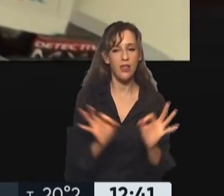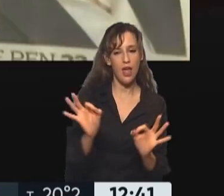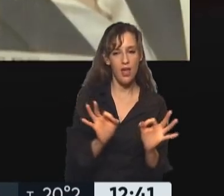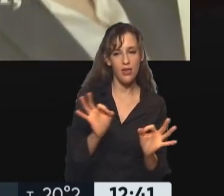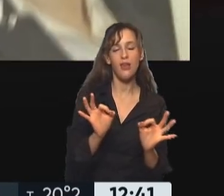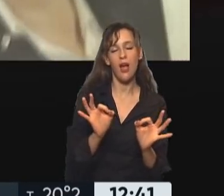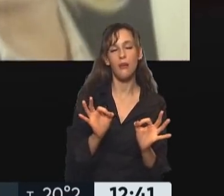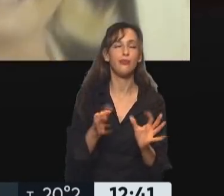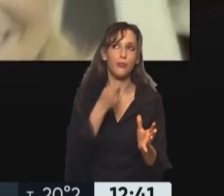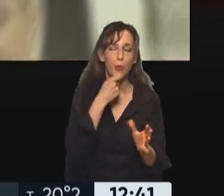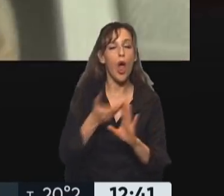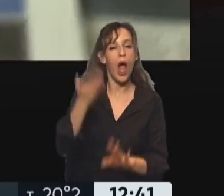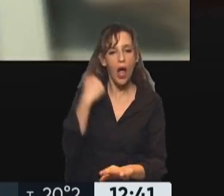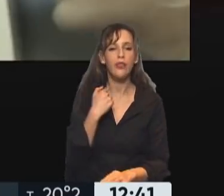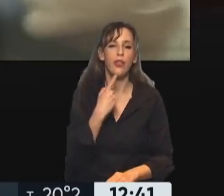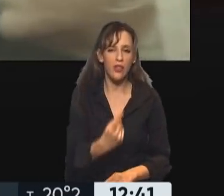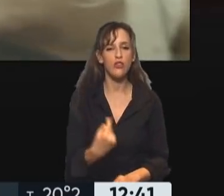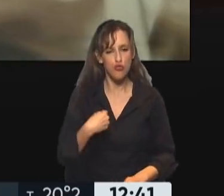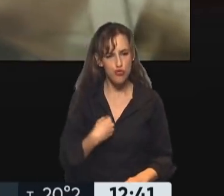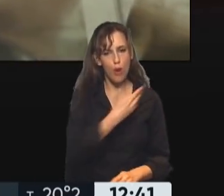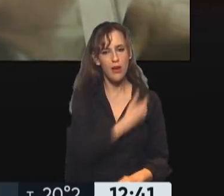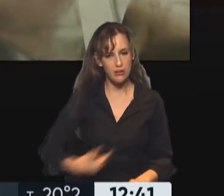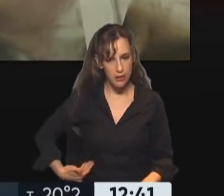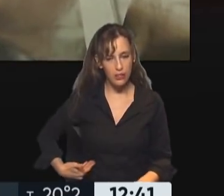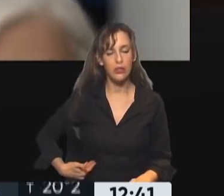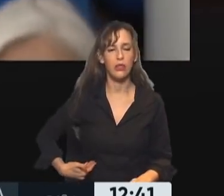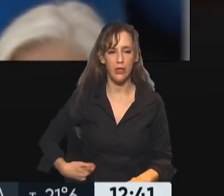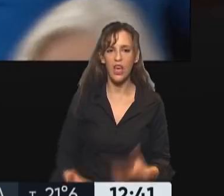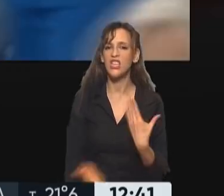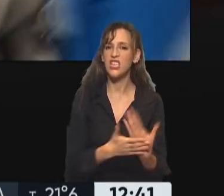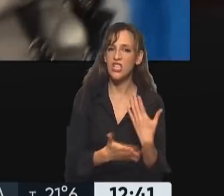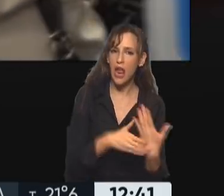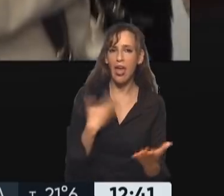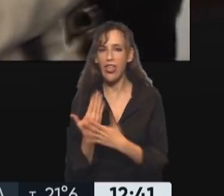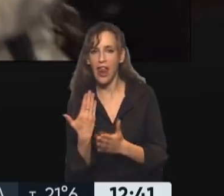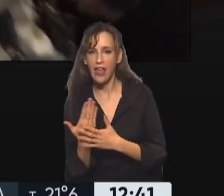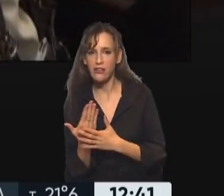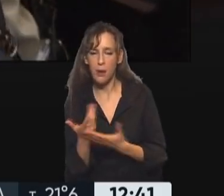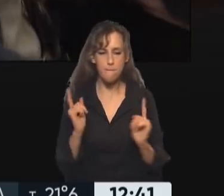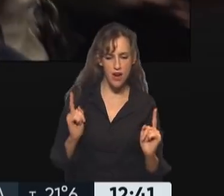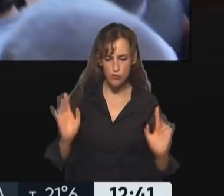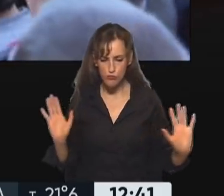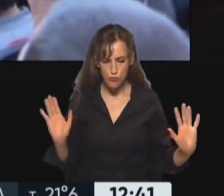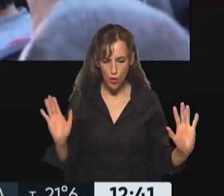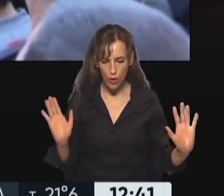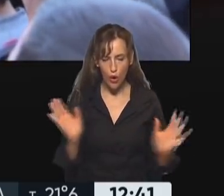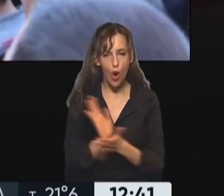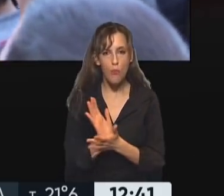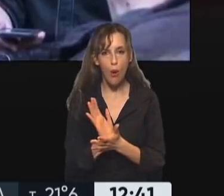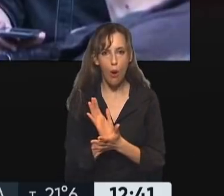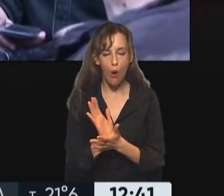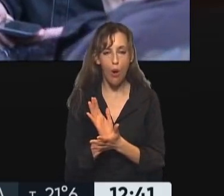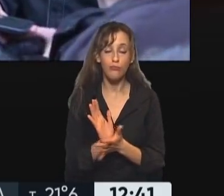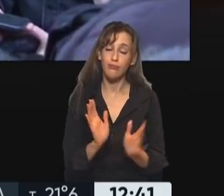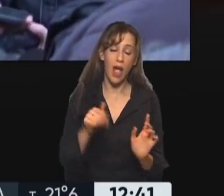oportunidad en la que él decía soy un presidente o seré un presidente de izquierda y de derecha al mismo tiempo. Ahora claramente la